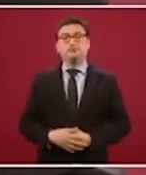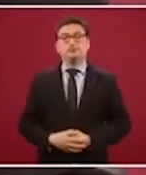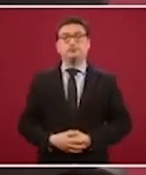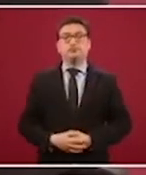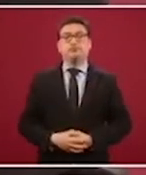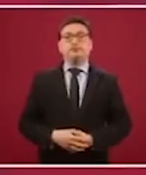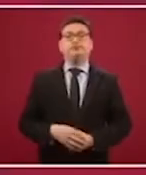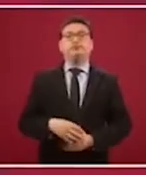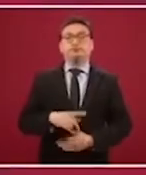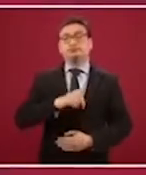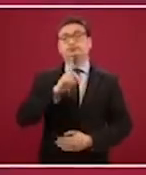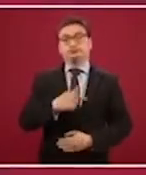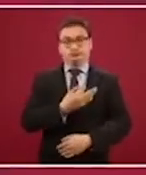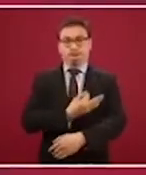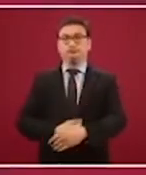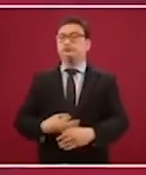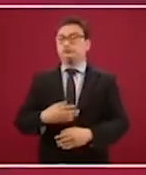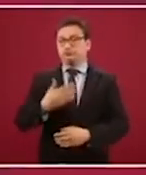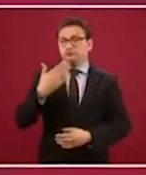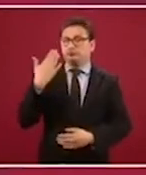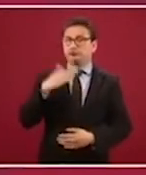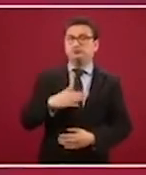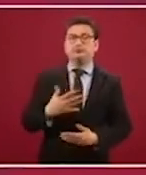más tarde vamos a saber